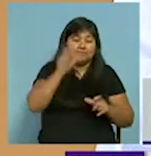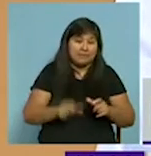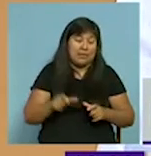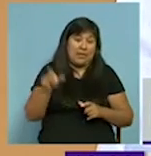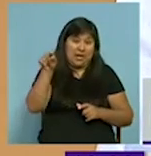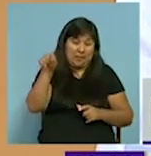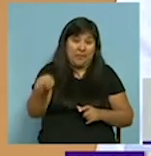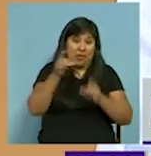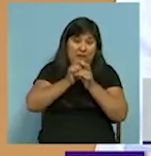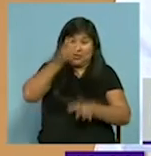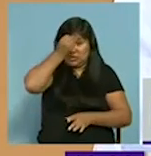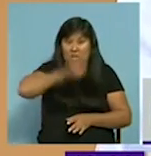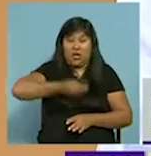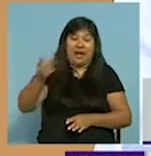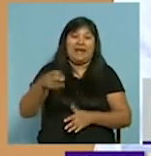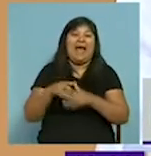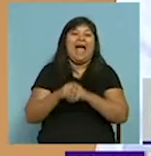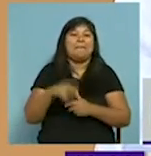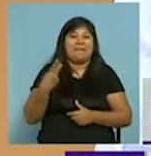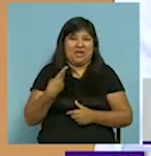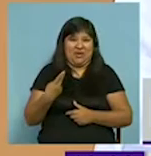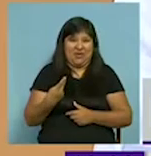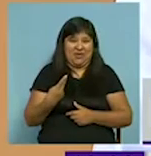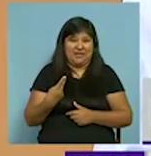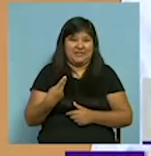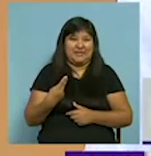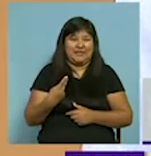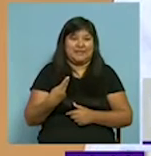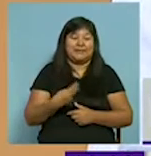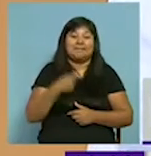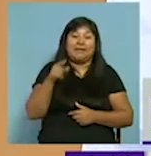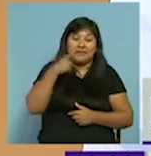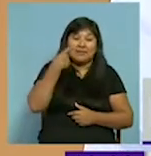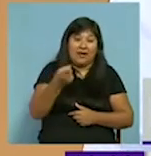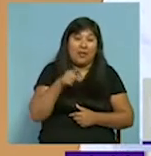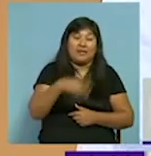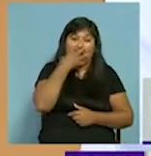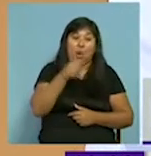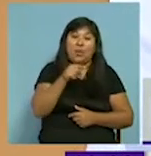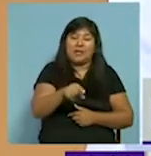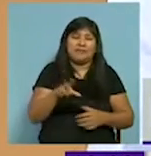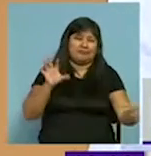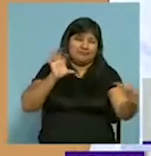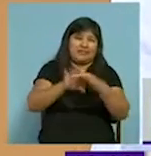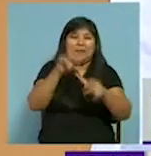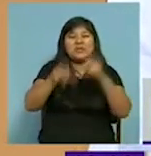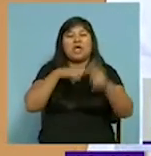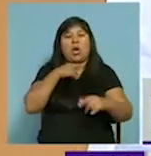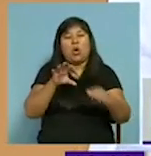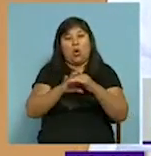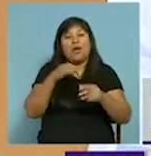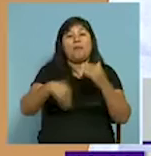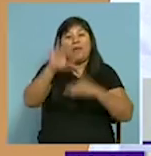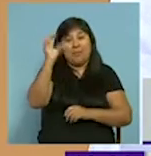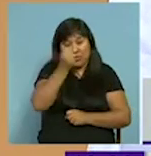primero un profesional y segundo un amigo entonces gimnasia no deja de ser para nosotros los jujeños algo